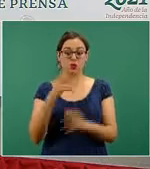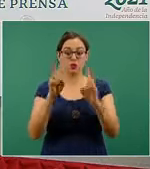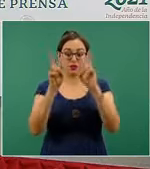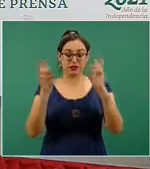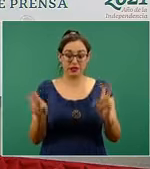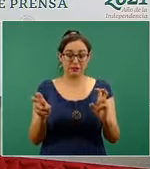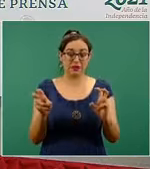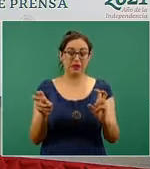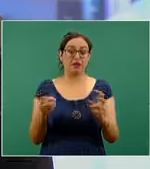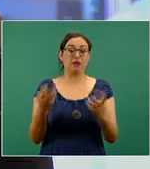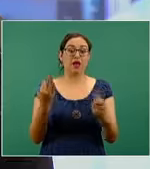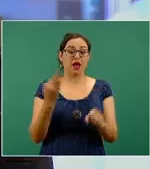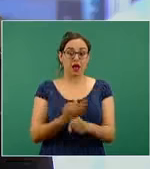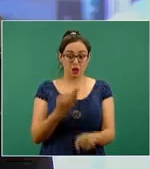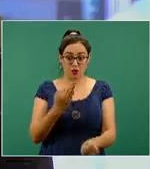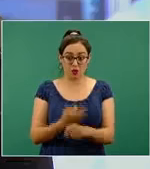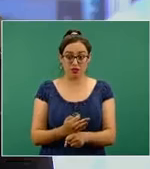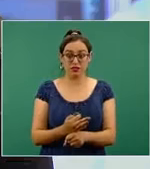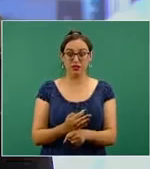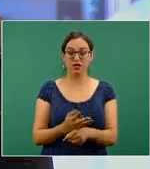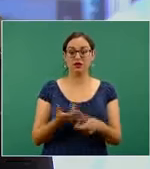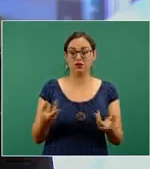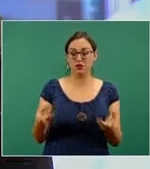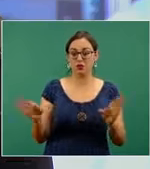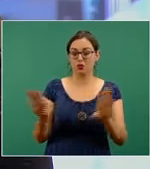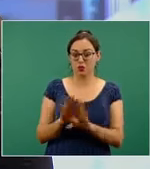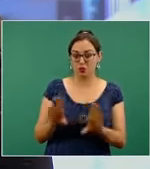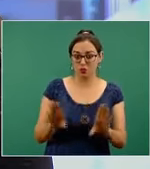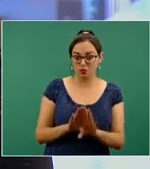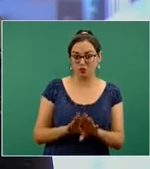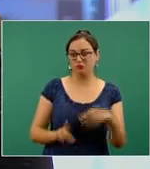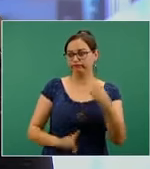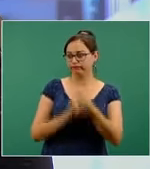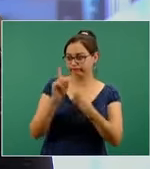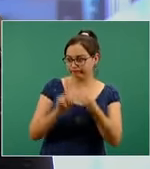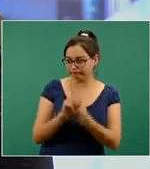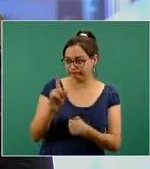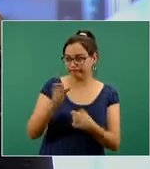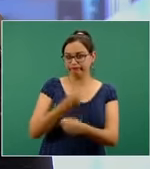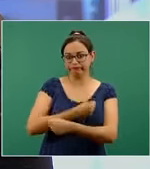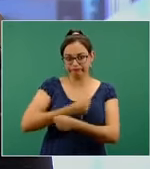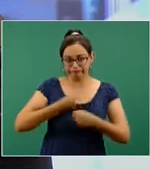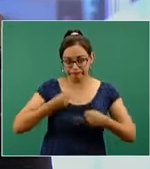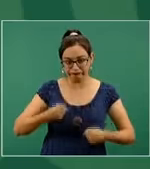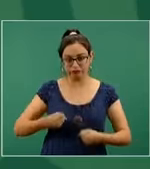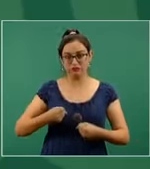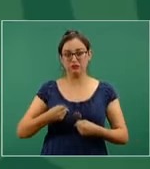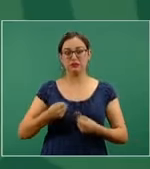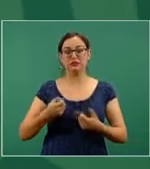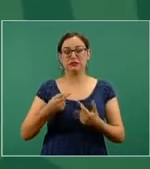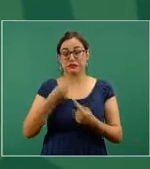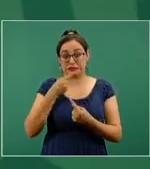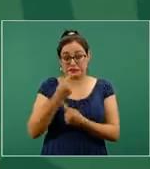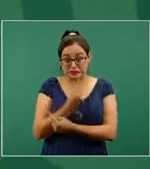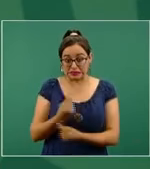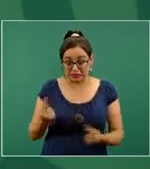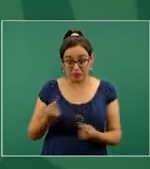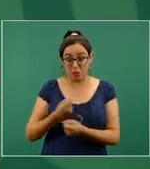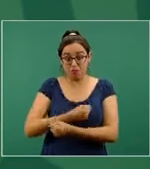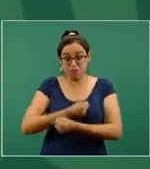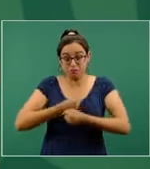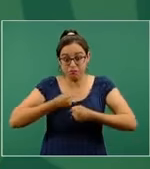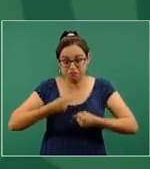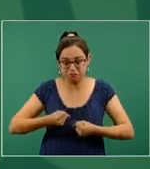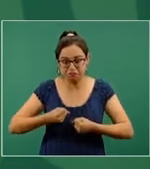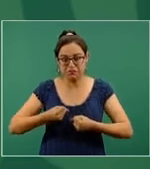estamos hablando precisamente de prevalencias de este tipo de problemáticas como sería el sobrepeso o la obesidad infantil,